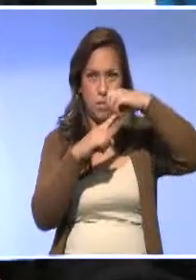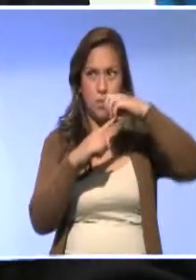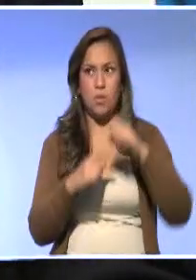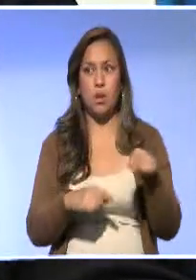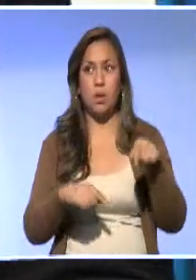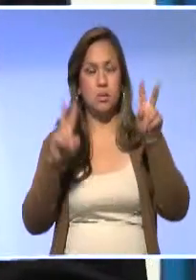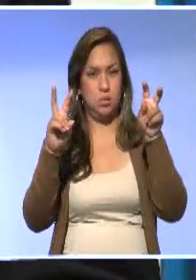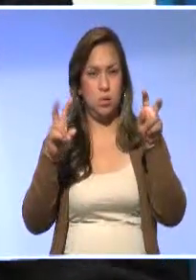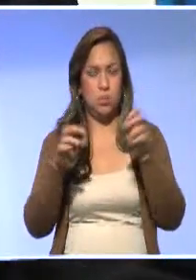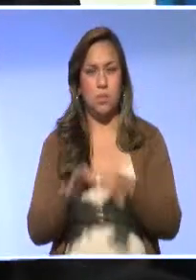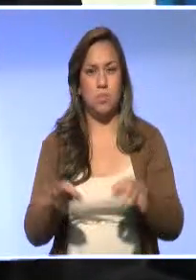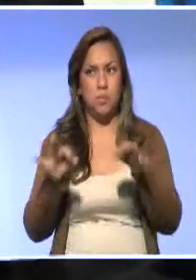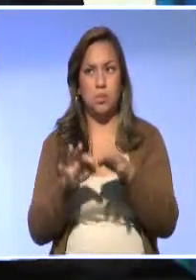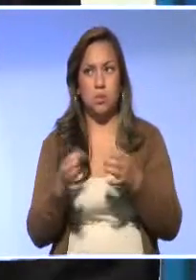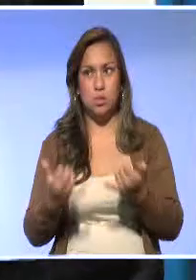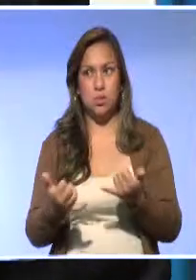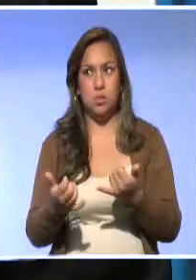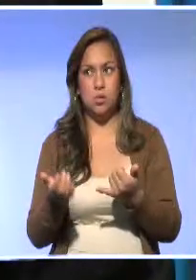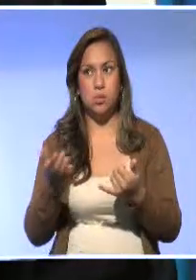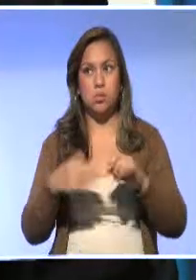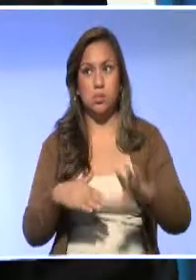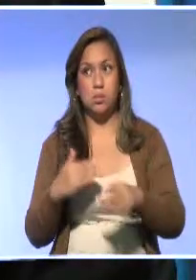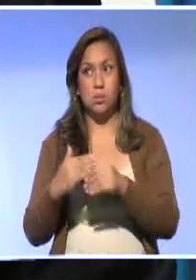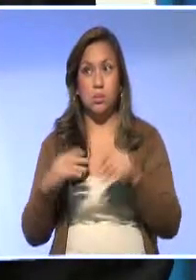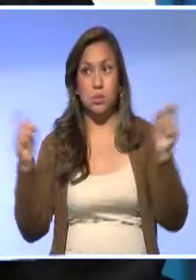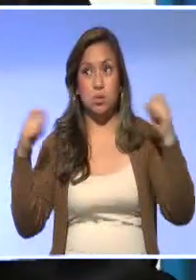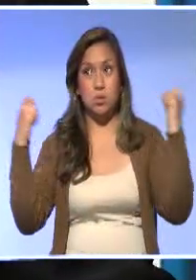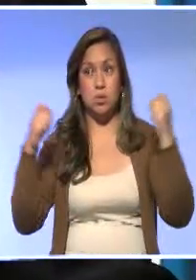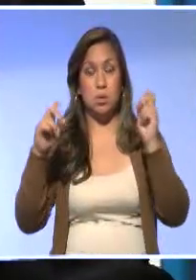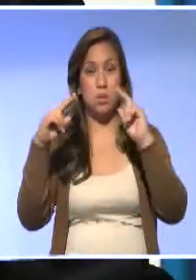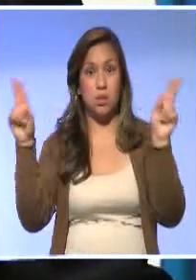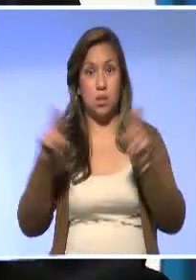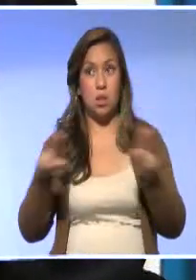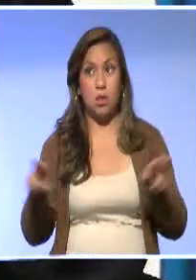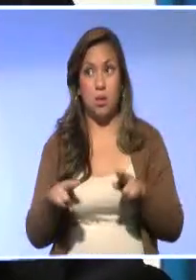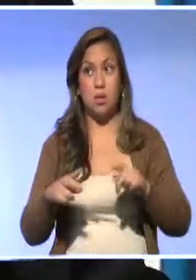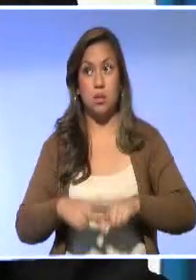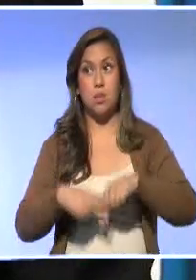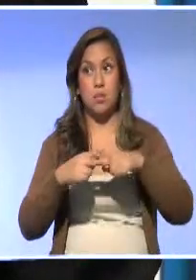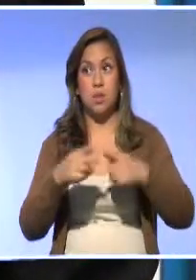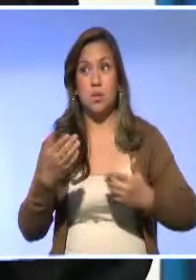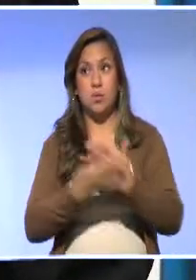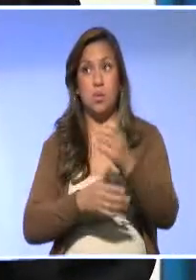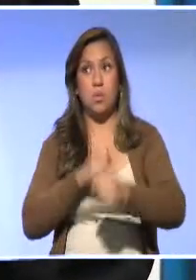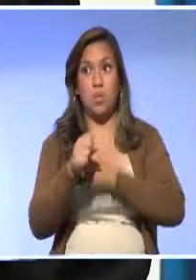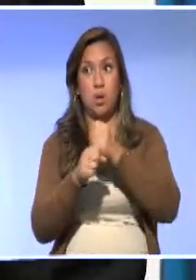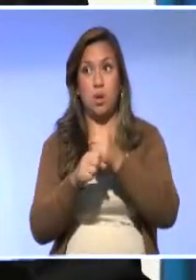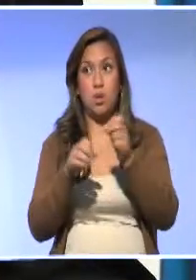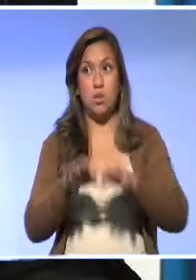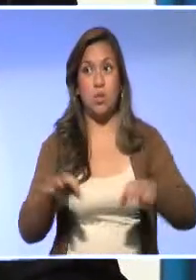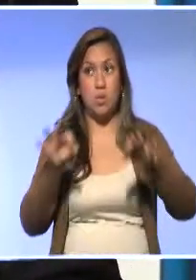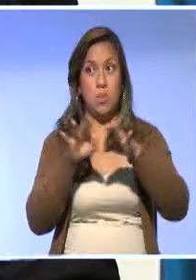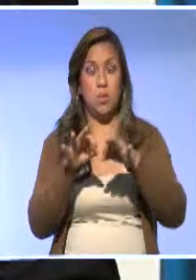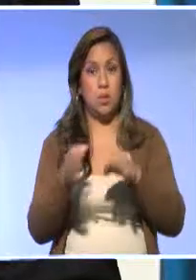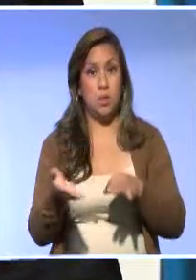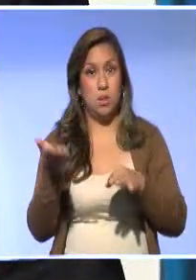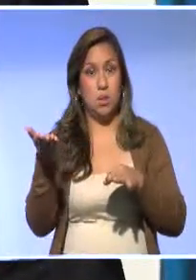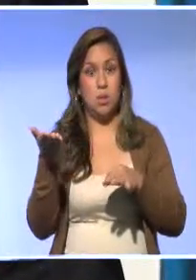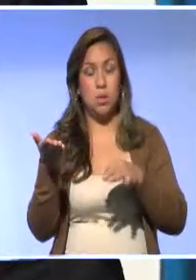es un tema muy importante ahora que también además de las festividades navideñas va a iniciar un nuevo año es importante que la gente tenga